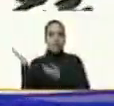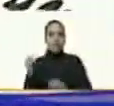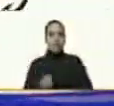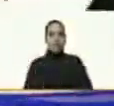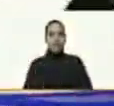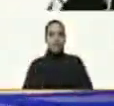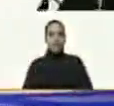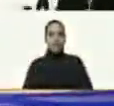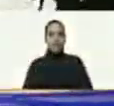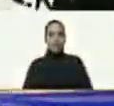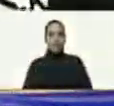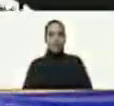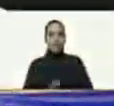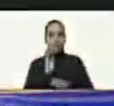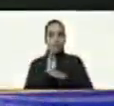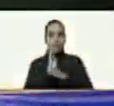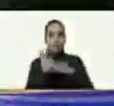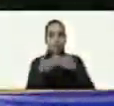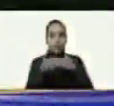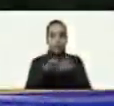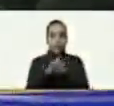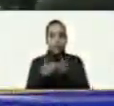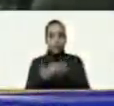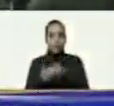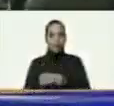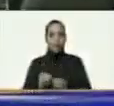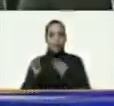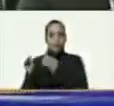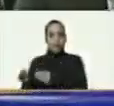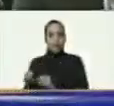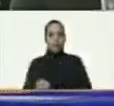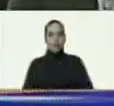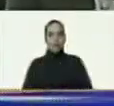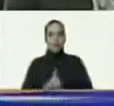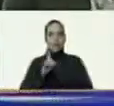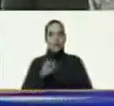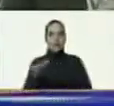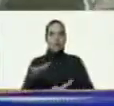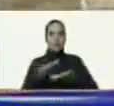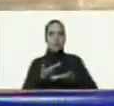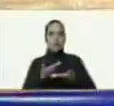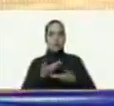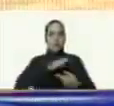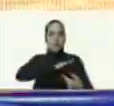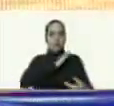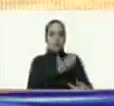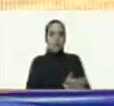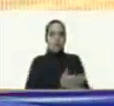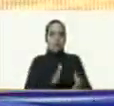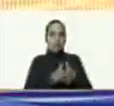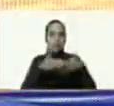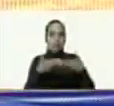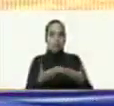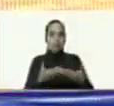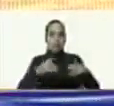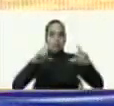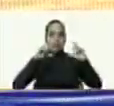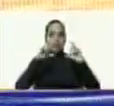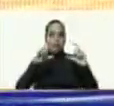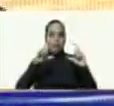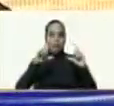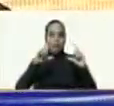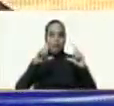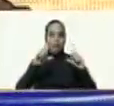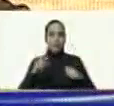Vamos a guardarlo, Escalona. También me regalaron este superpoderoso libro, gigantesco, ¿no? Si me lo puedes